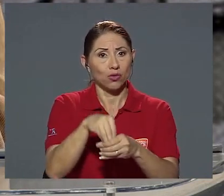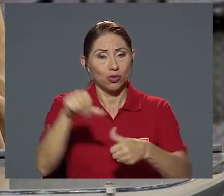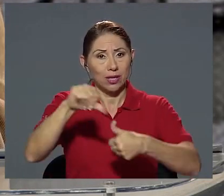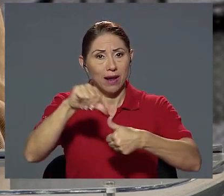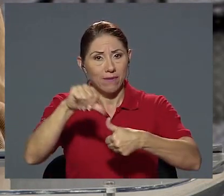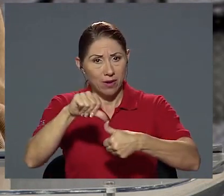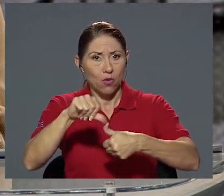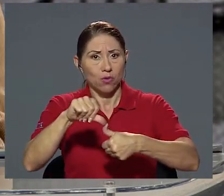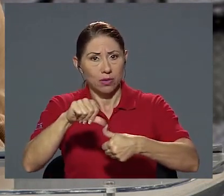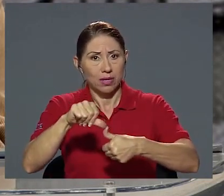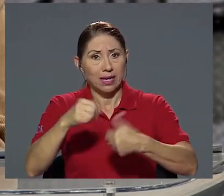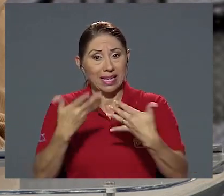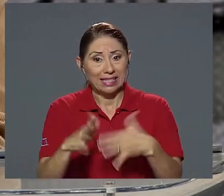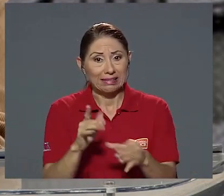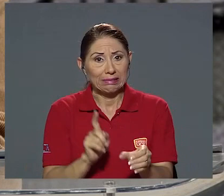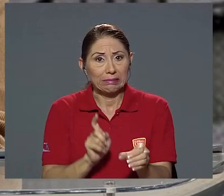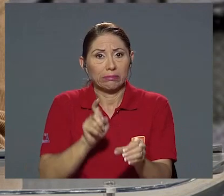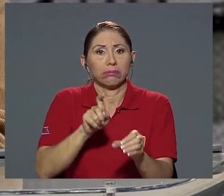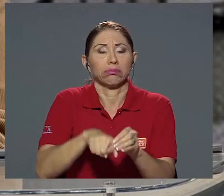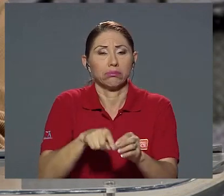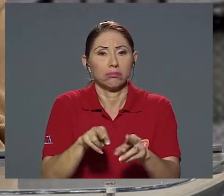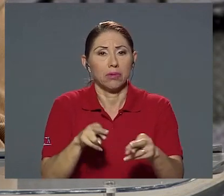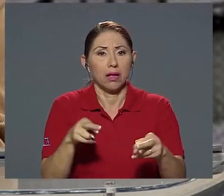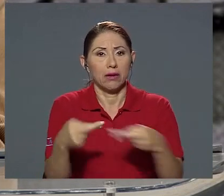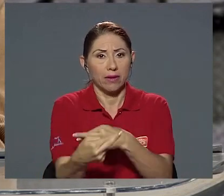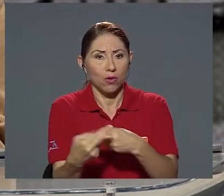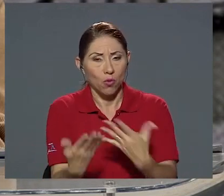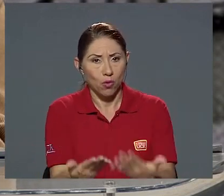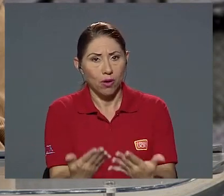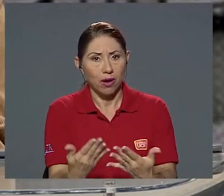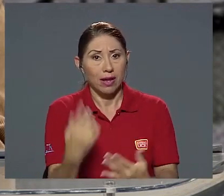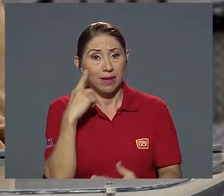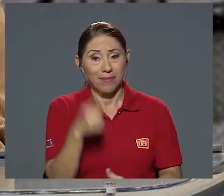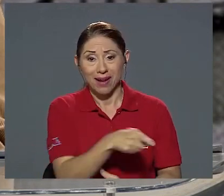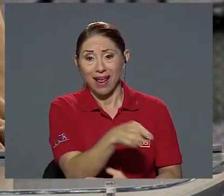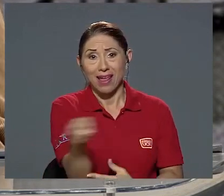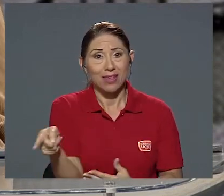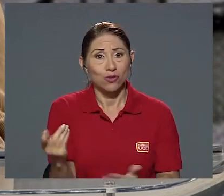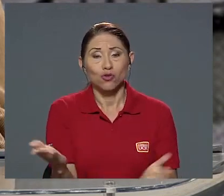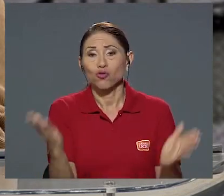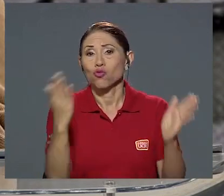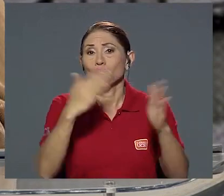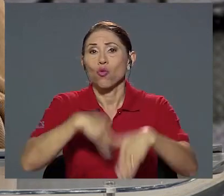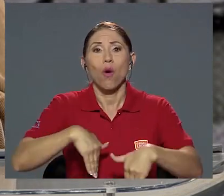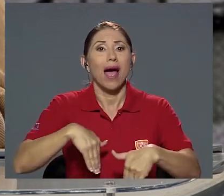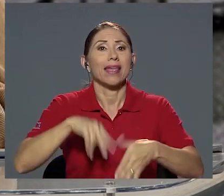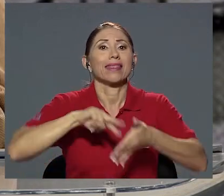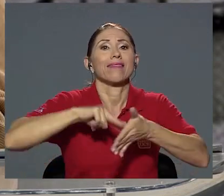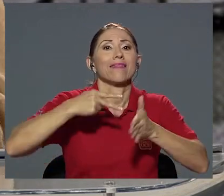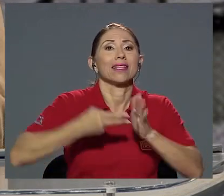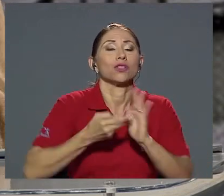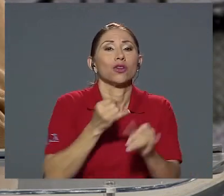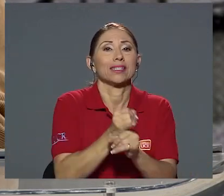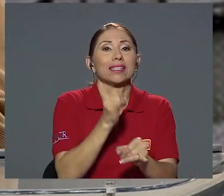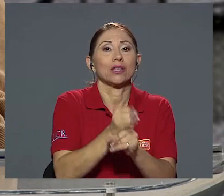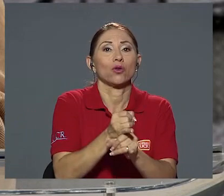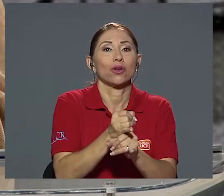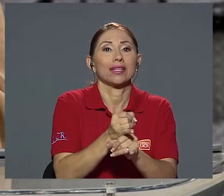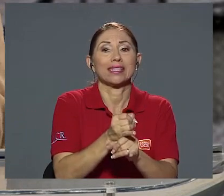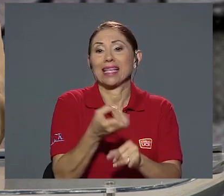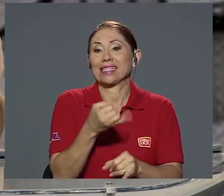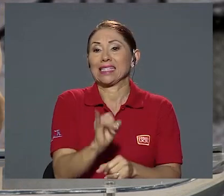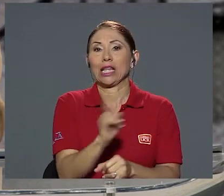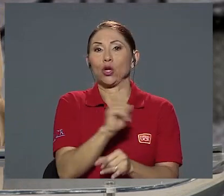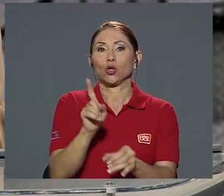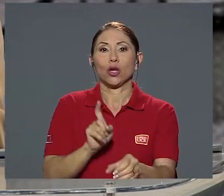región, que se están incorporando a la región, que lógicamente para ellos no hay definiciones institucionales y no son incorporados,